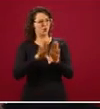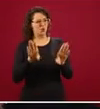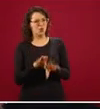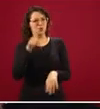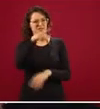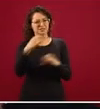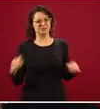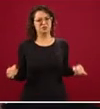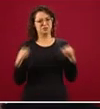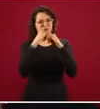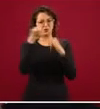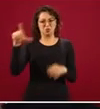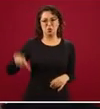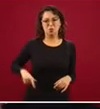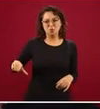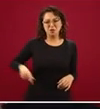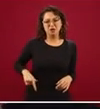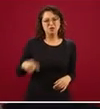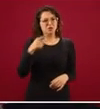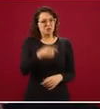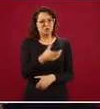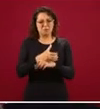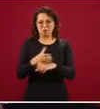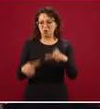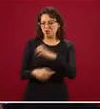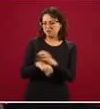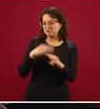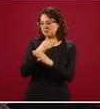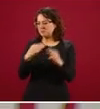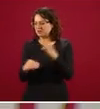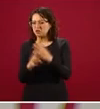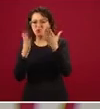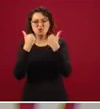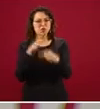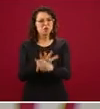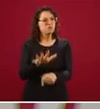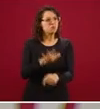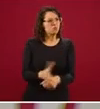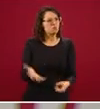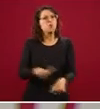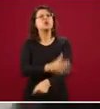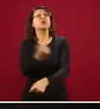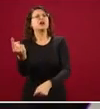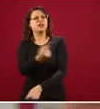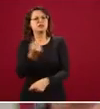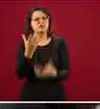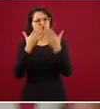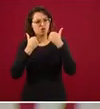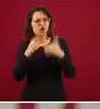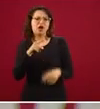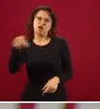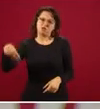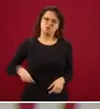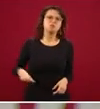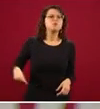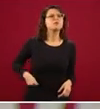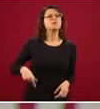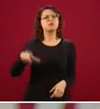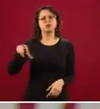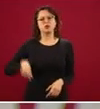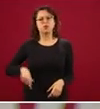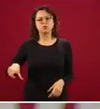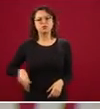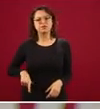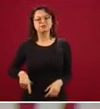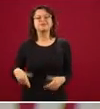gobierno, no tiene los insumos, entonces es culpa del gobierno? Este es el punto precisamente que